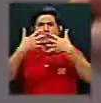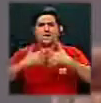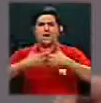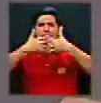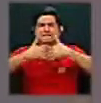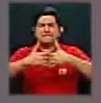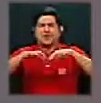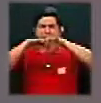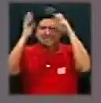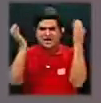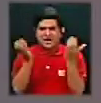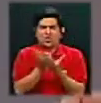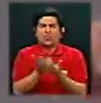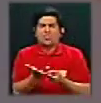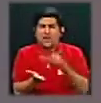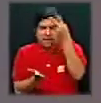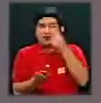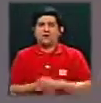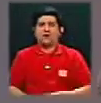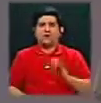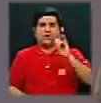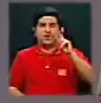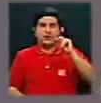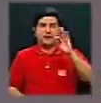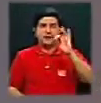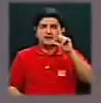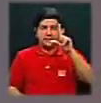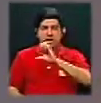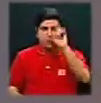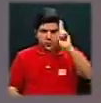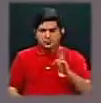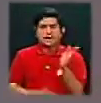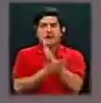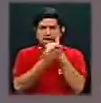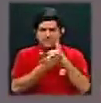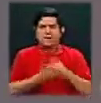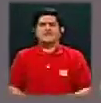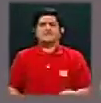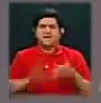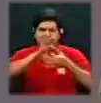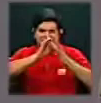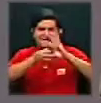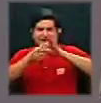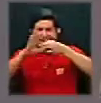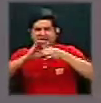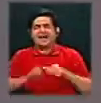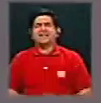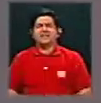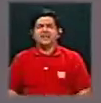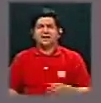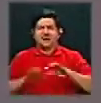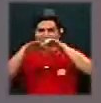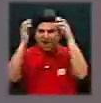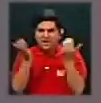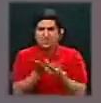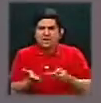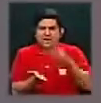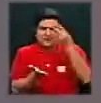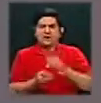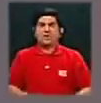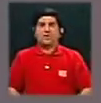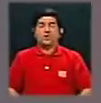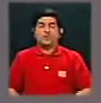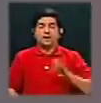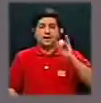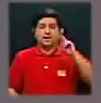valor. Efectivamente, Intel Costa Rica está integrada dentro de las cadenas globales de valor de Intel Mundial, ¿verdad? De la Intel transnacional que